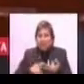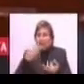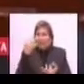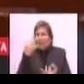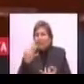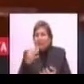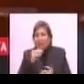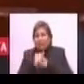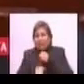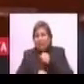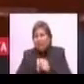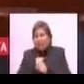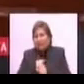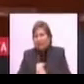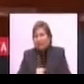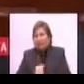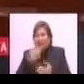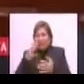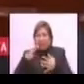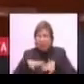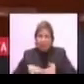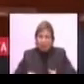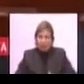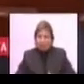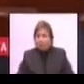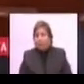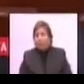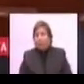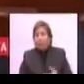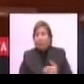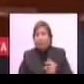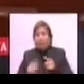3 años ya en el gobierno anterior, tenía un desgaste.